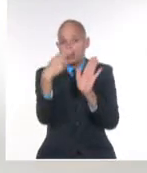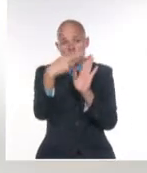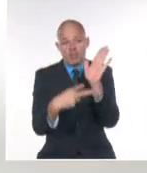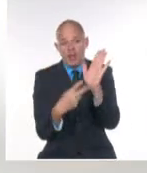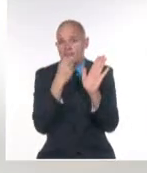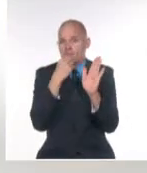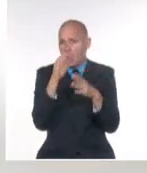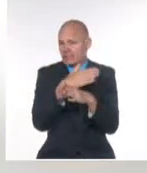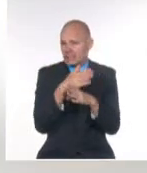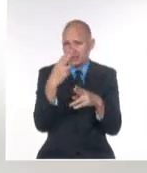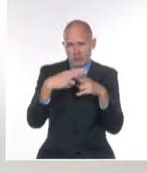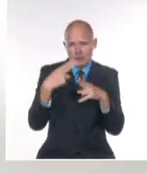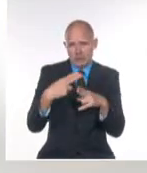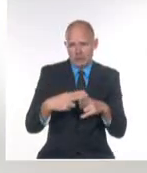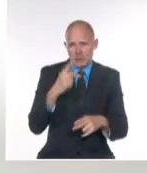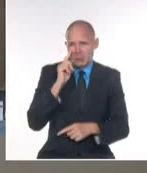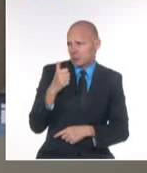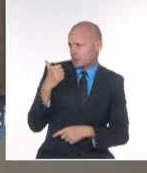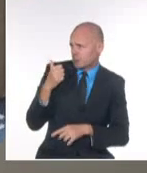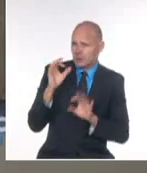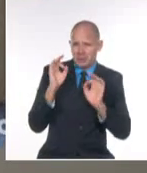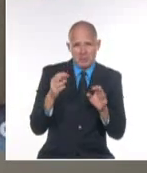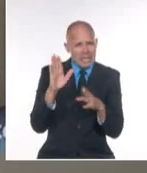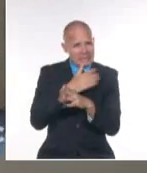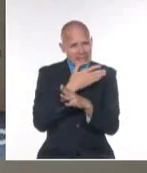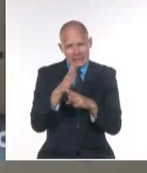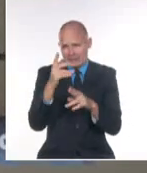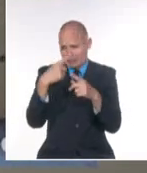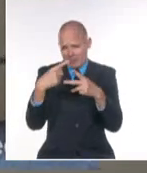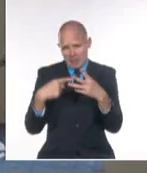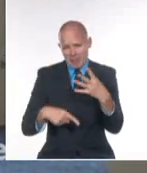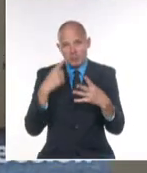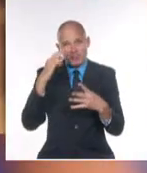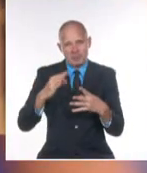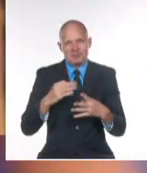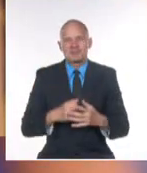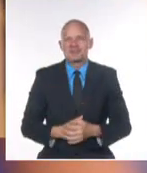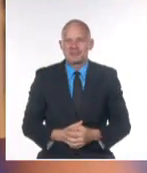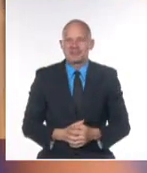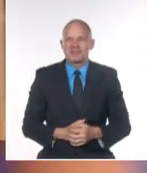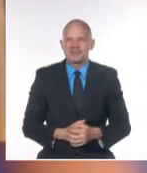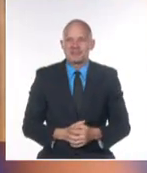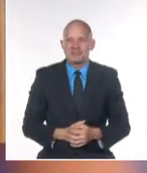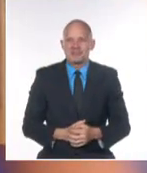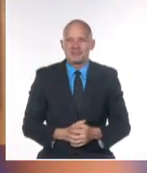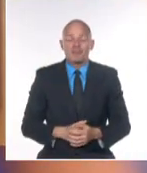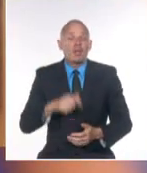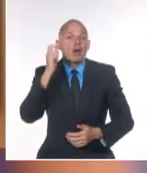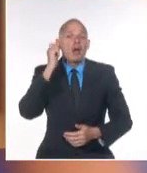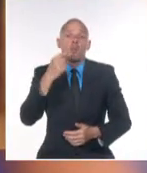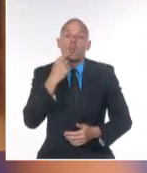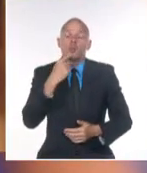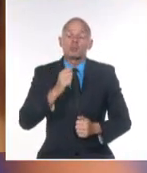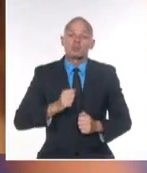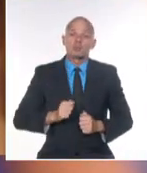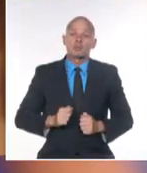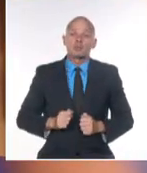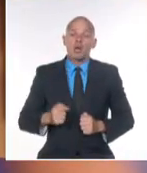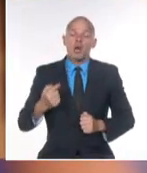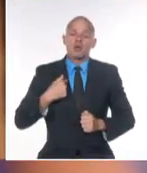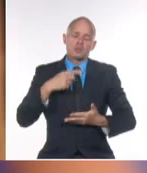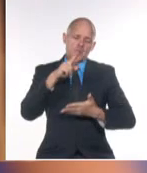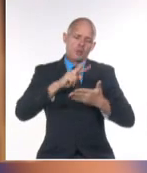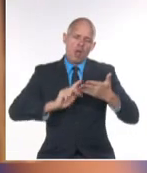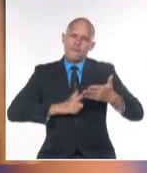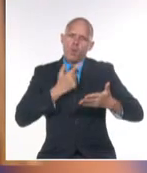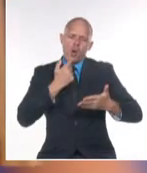los Molinos, Piedra Pulida, Mutismos, entre otros. ¿Acaso no he olvidado ni mi costa perdida, ni